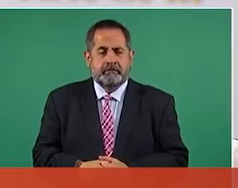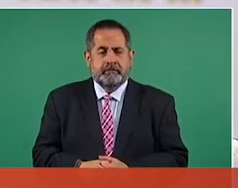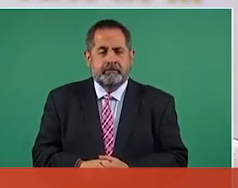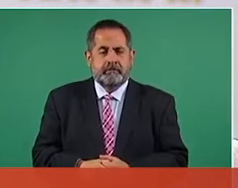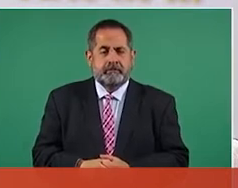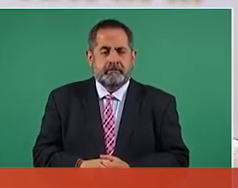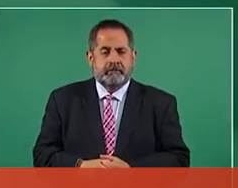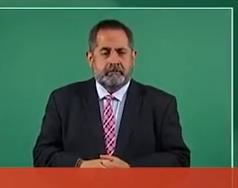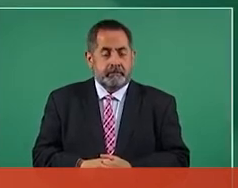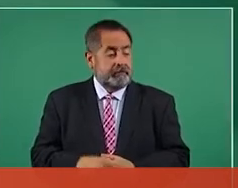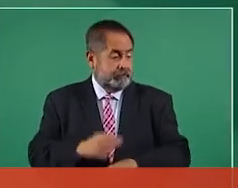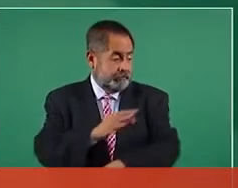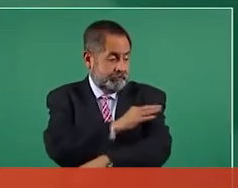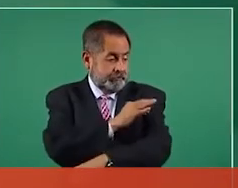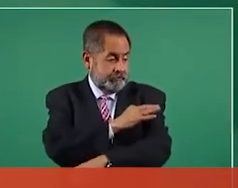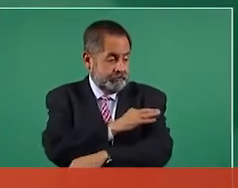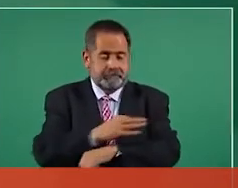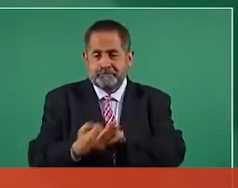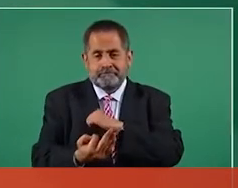Se protege.